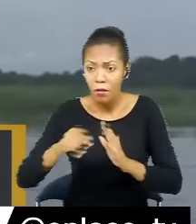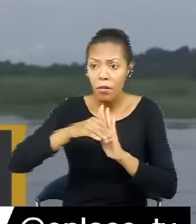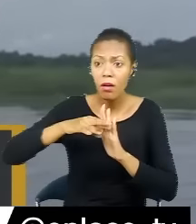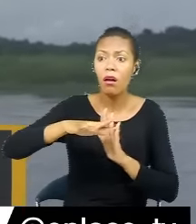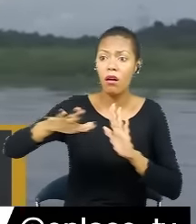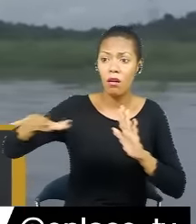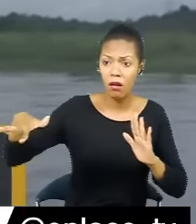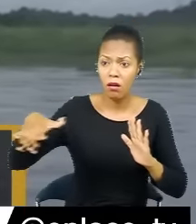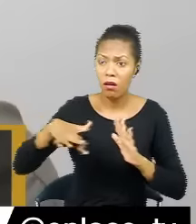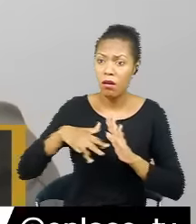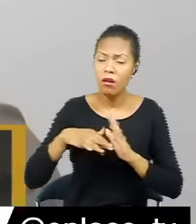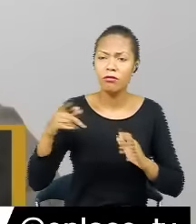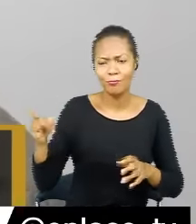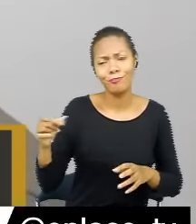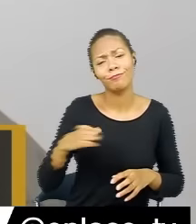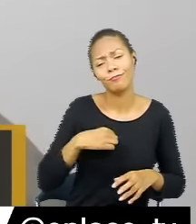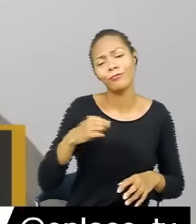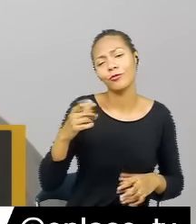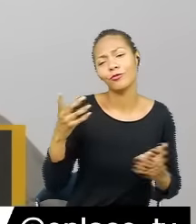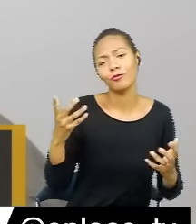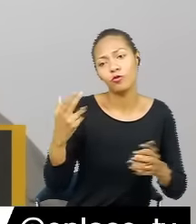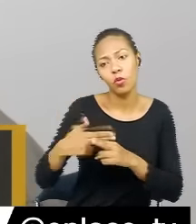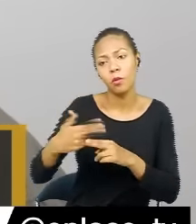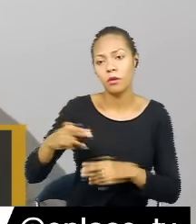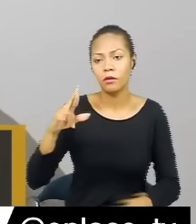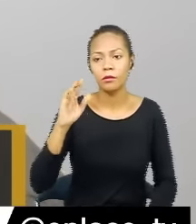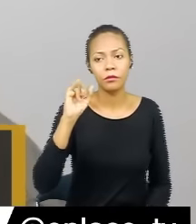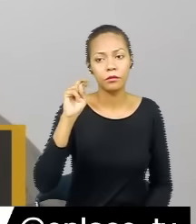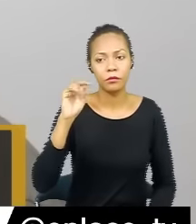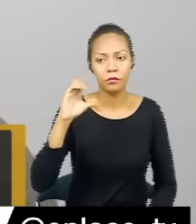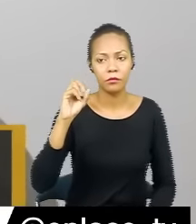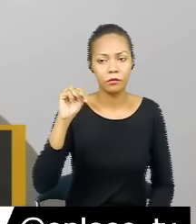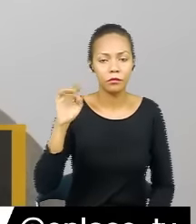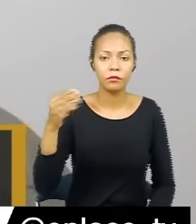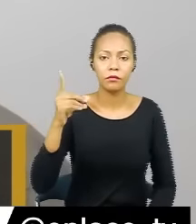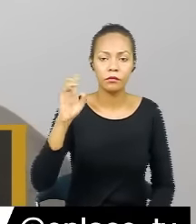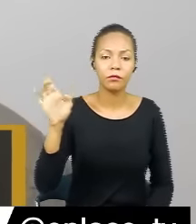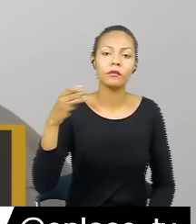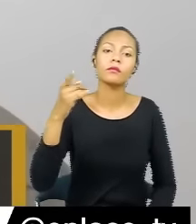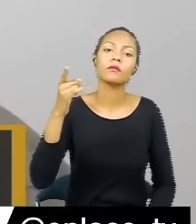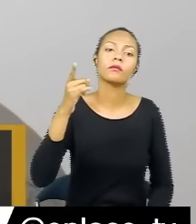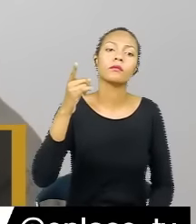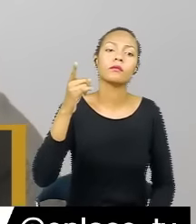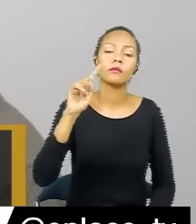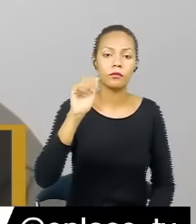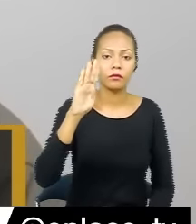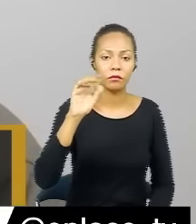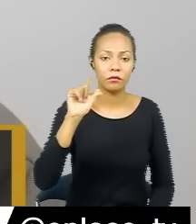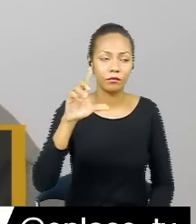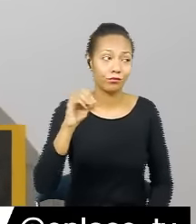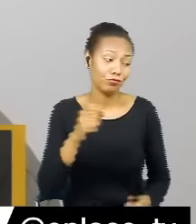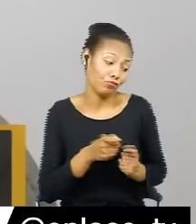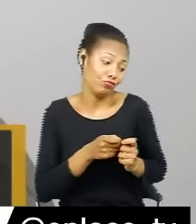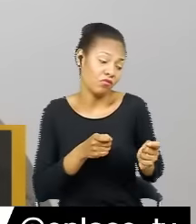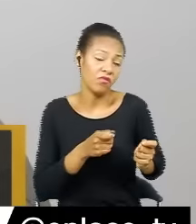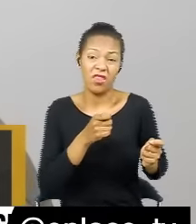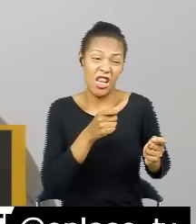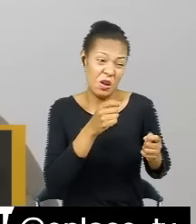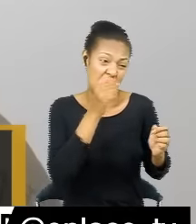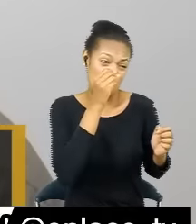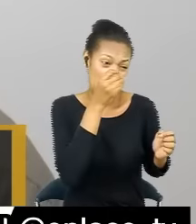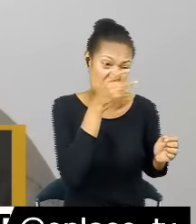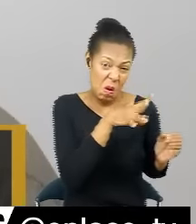el Rincón de Sábalos, precisamente colinda con la desembocadura del Caño El Zarzal y desafortunadamente coincide con los estudios de la